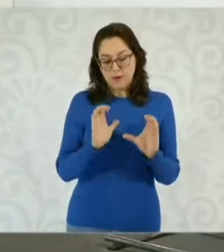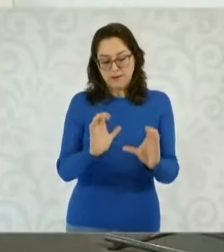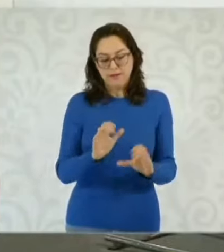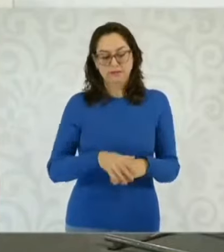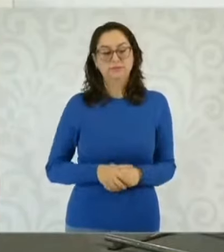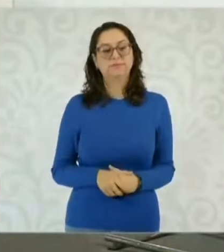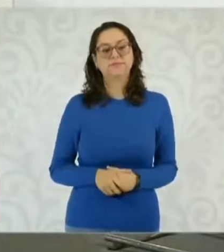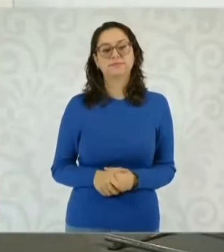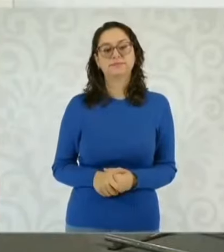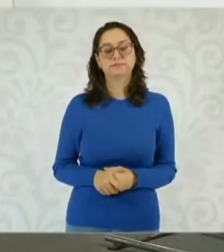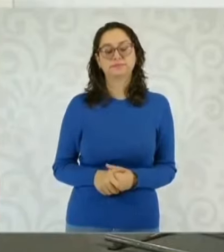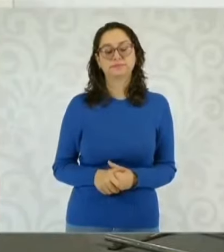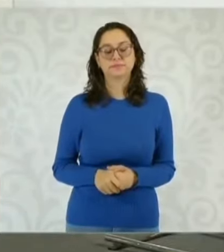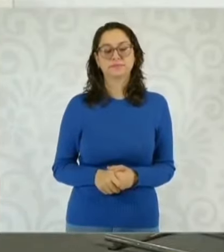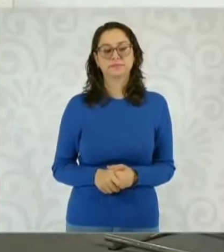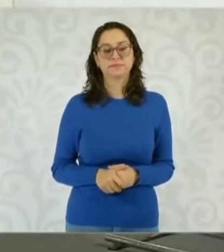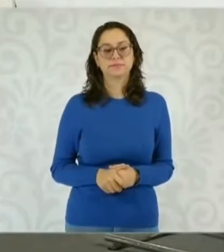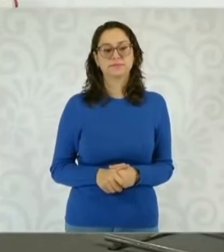favor.